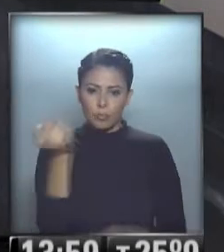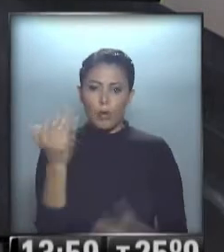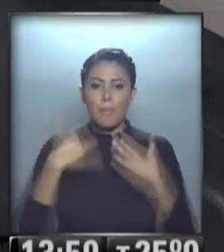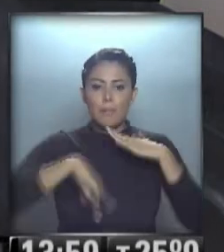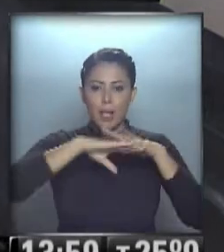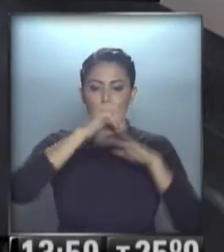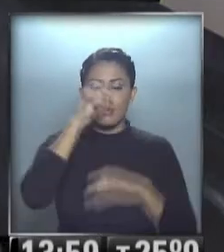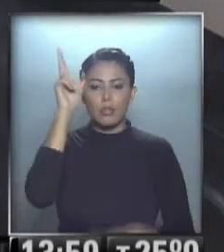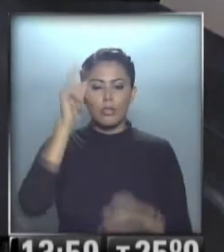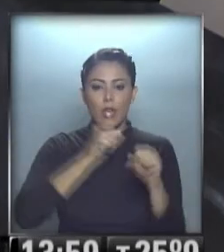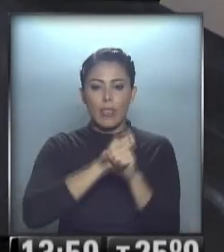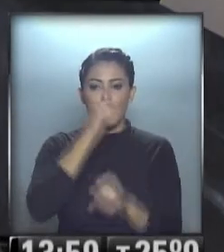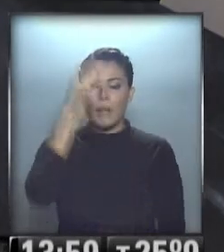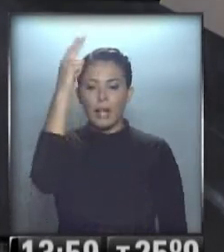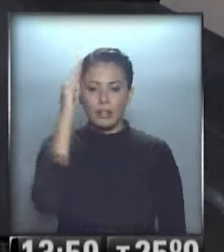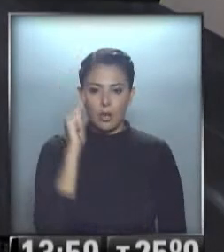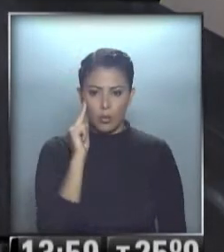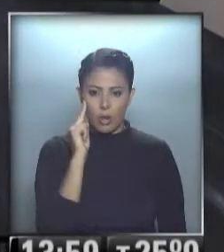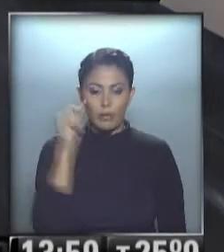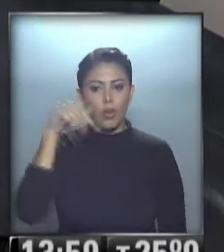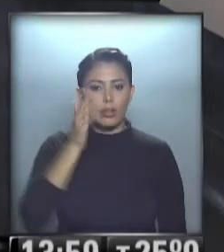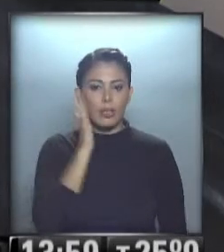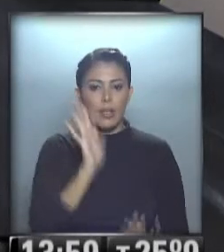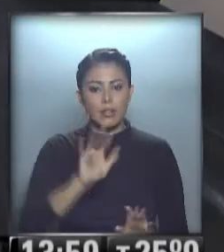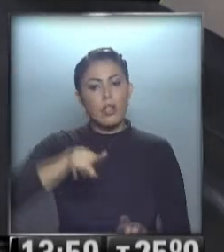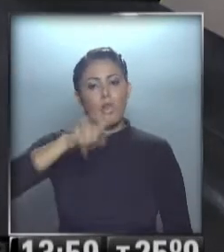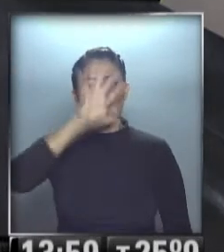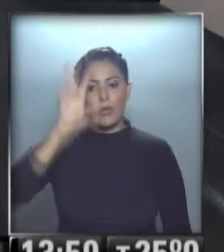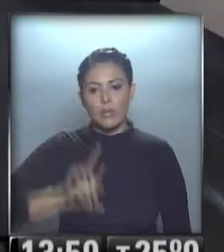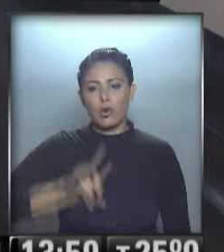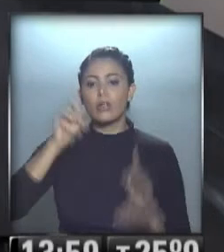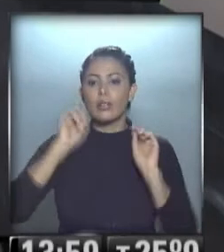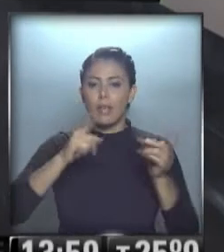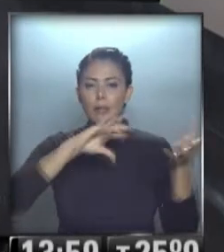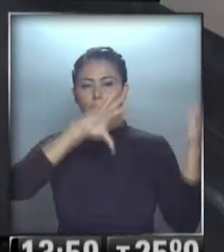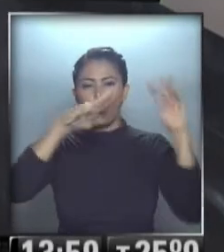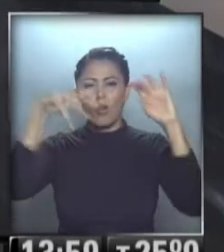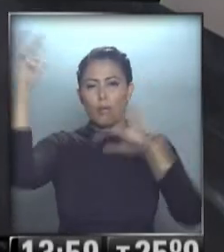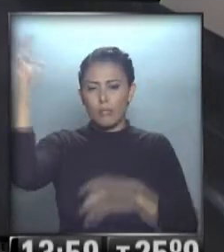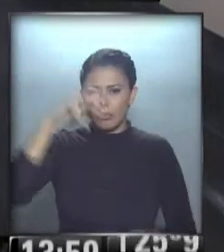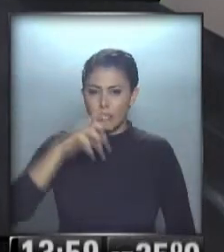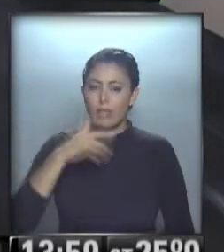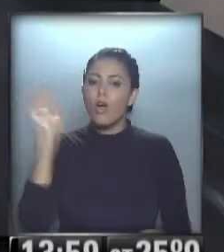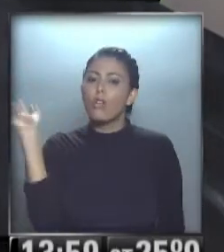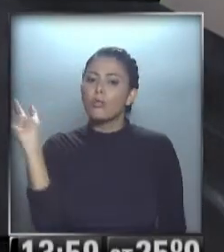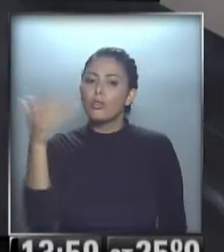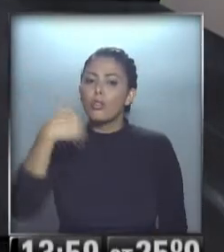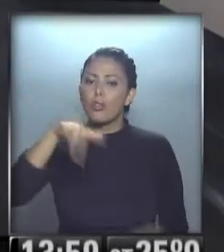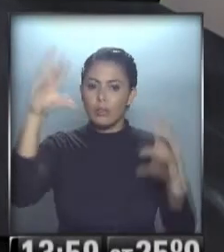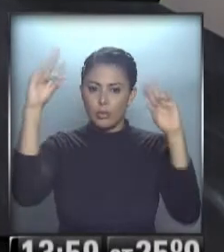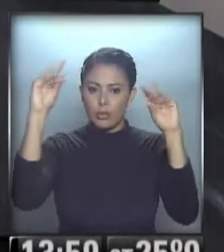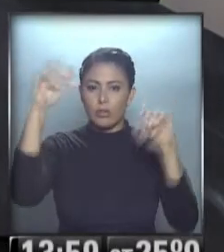entre 28 y 29 grados en esta tarde, y el noroeste también con muchísima inestabilidad, pero todo hacia el final del